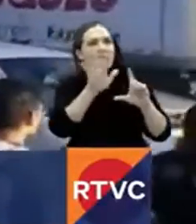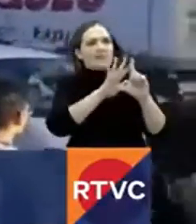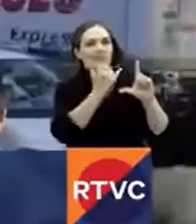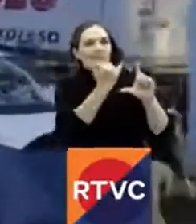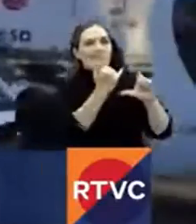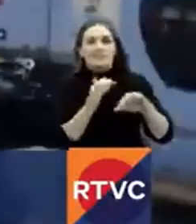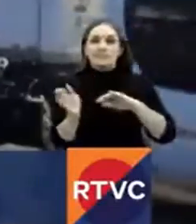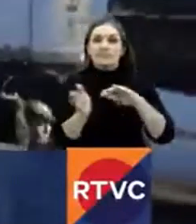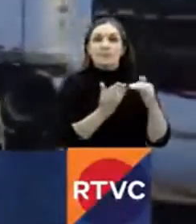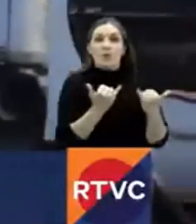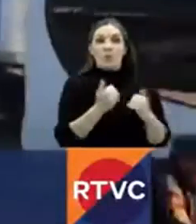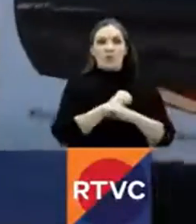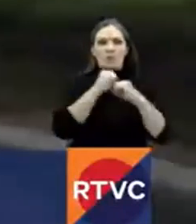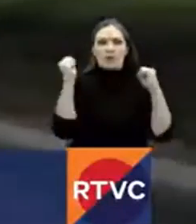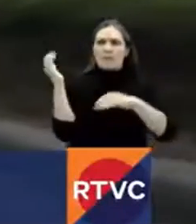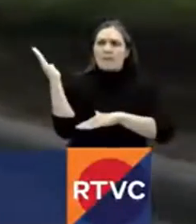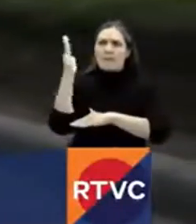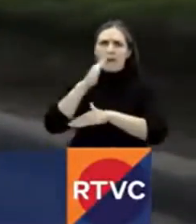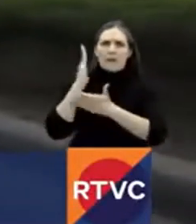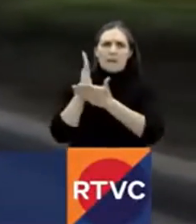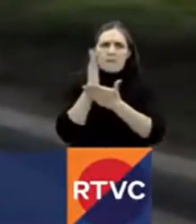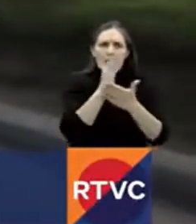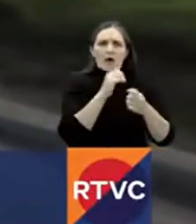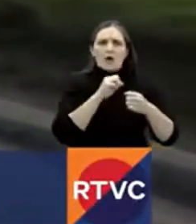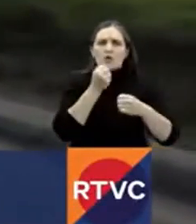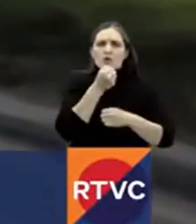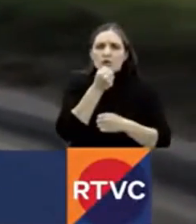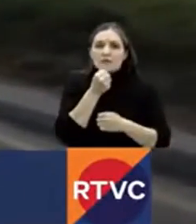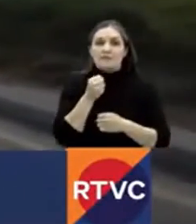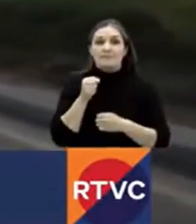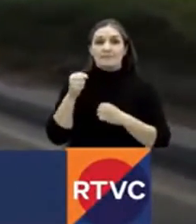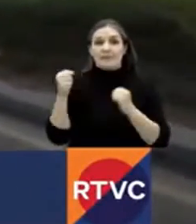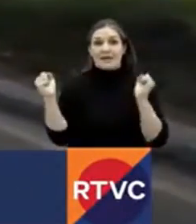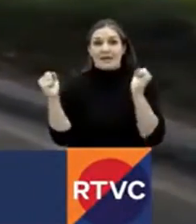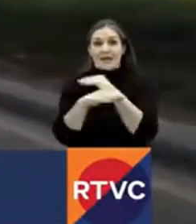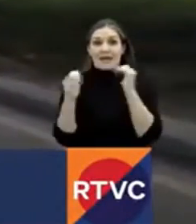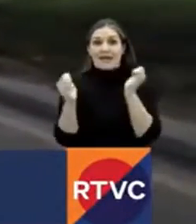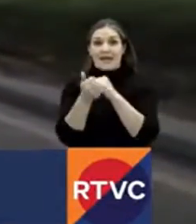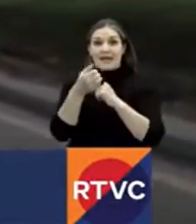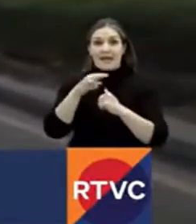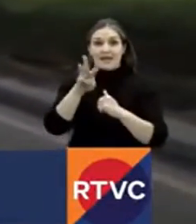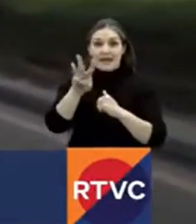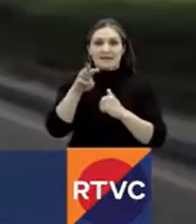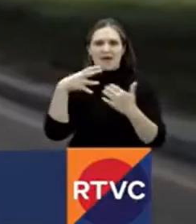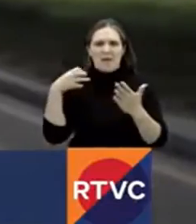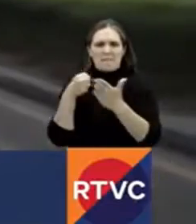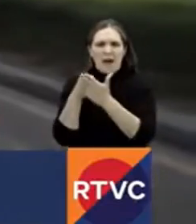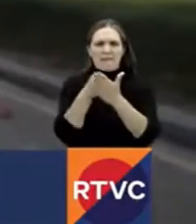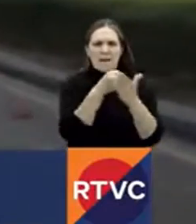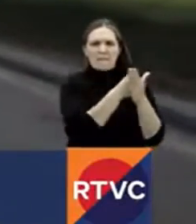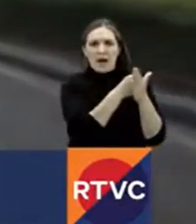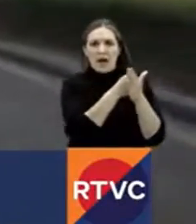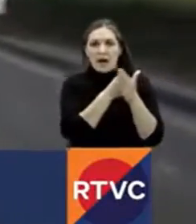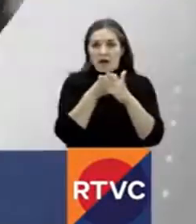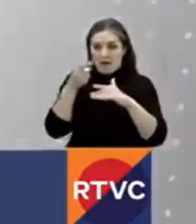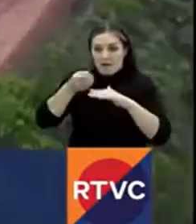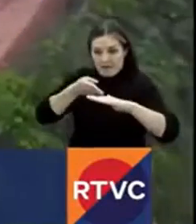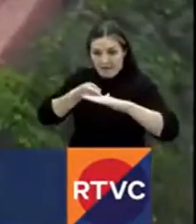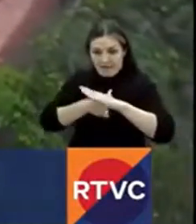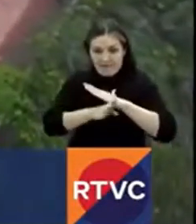muchas noticias en Bogotá. Choque múltiple generó cierre de la calle 13 y traumatismos en una de las entradas a la